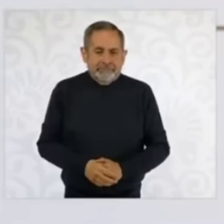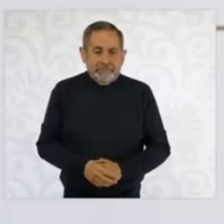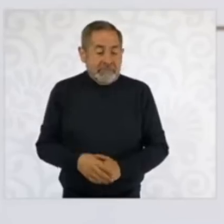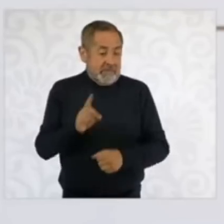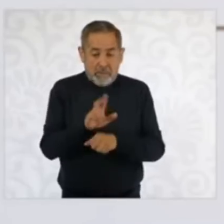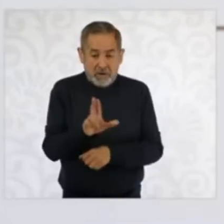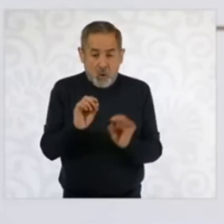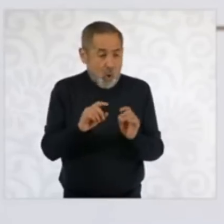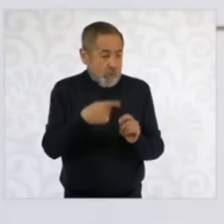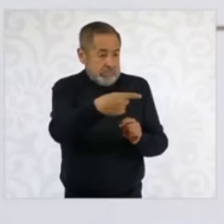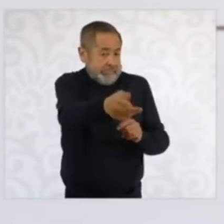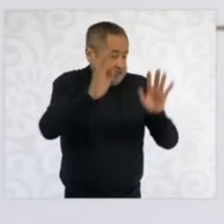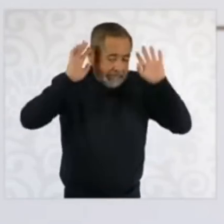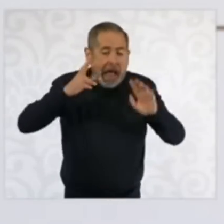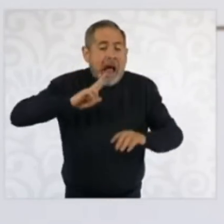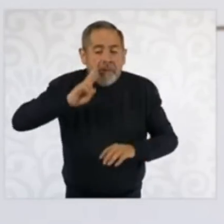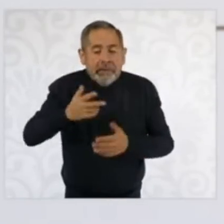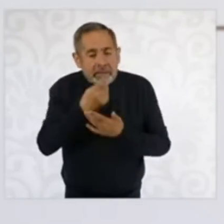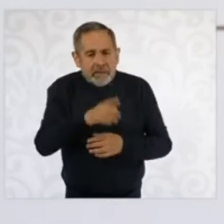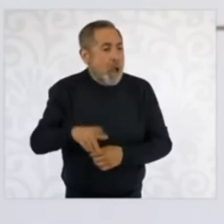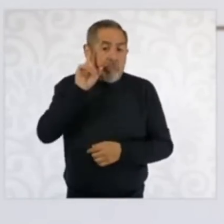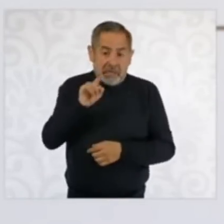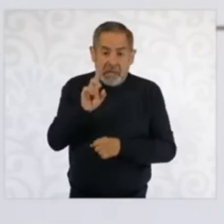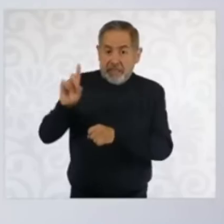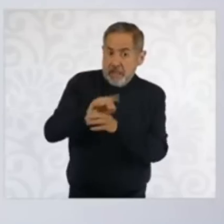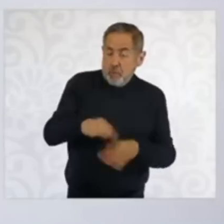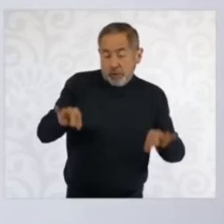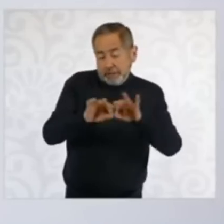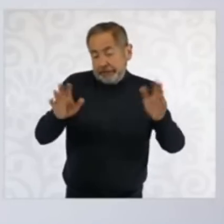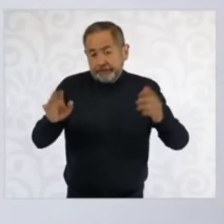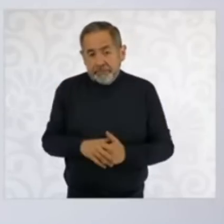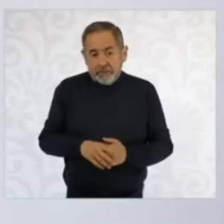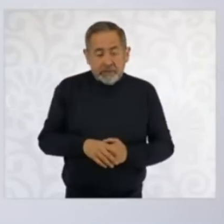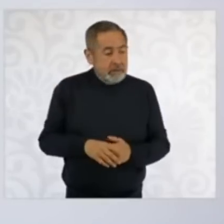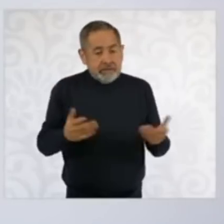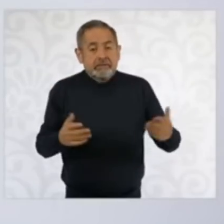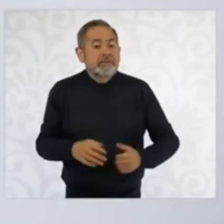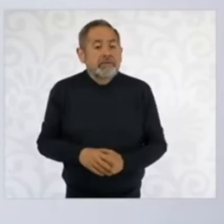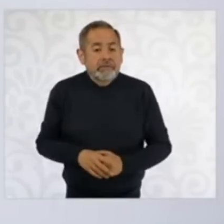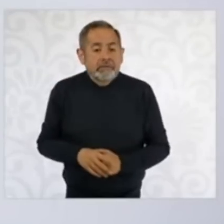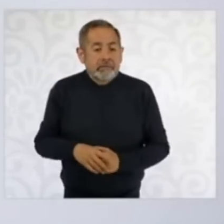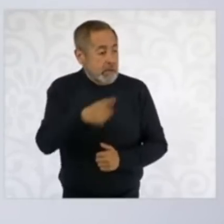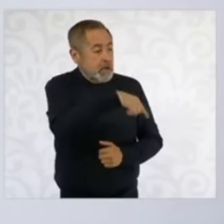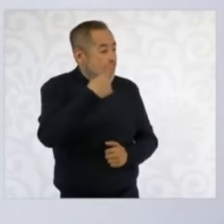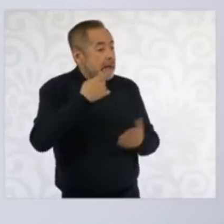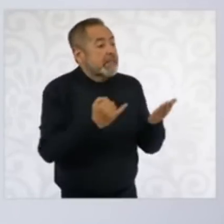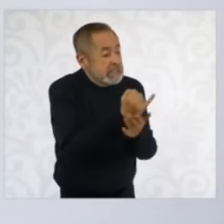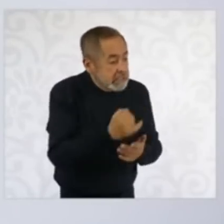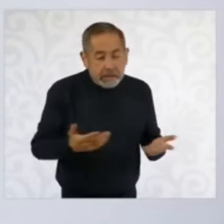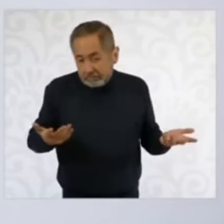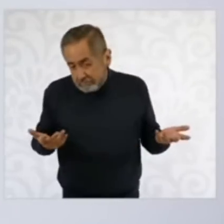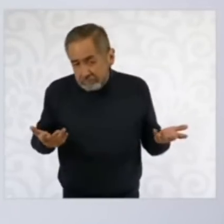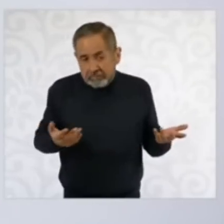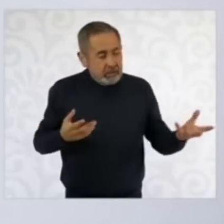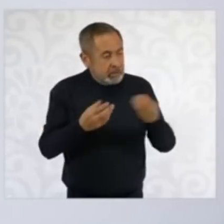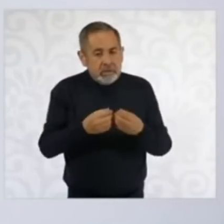martes o el día que vayan a votar. Mañana es un día importante, tanto para la decisión de la Corte, porque también